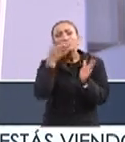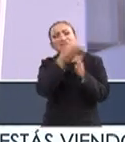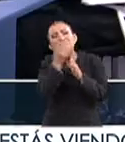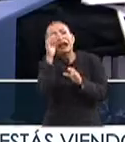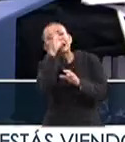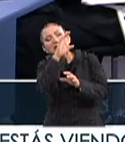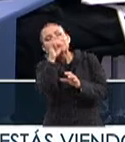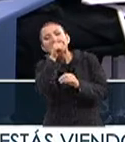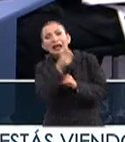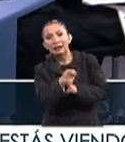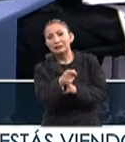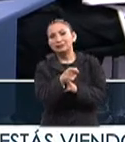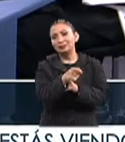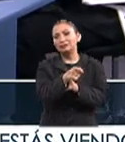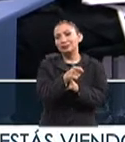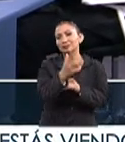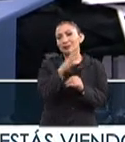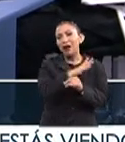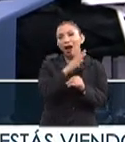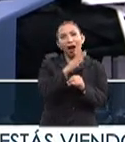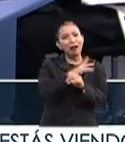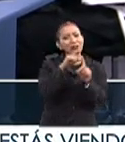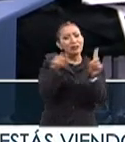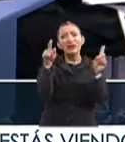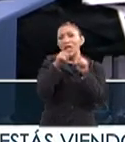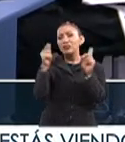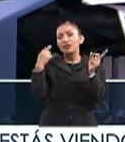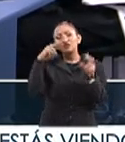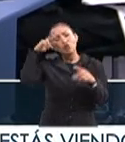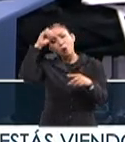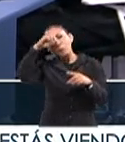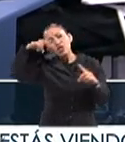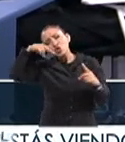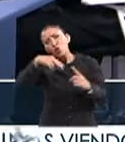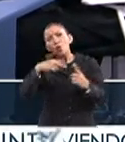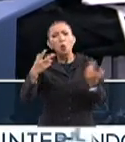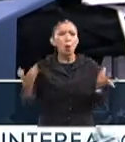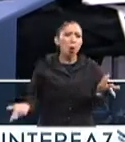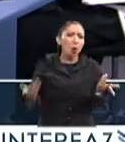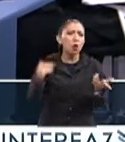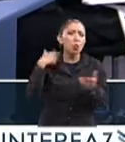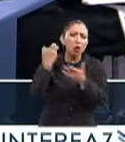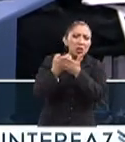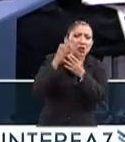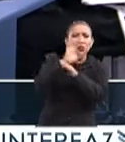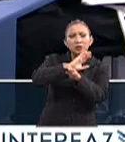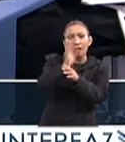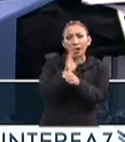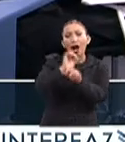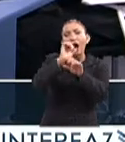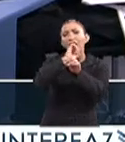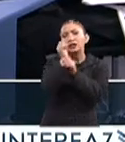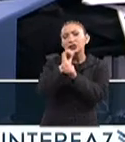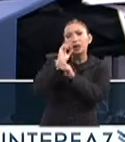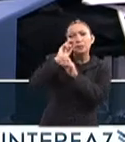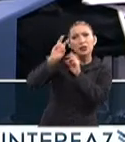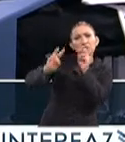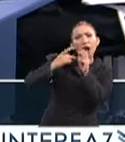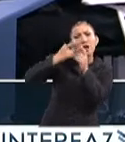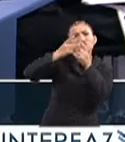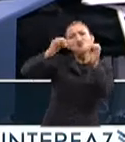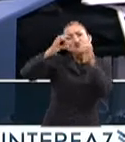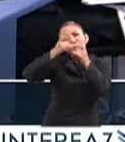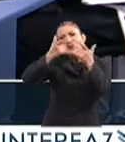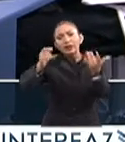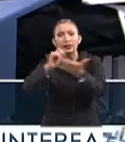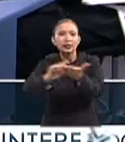acerque y de verdad habrá distintos puntos de vista desde críticos de cine, artistas visuales, narradores